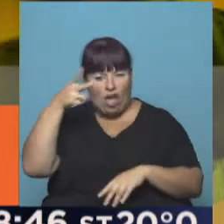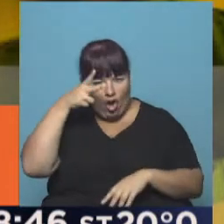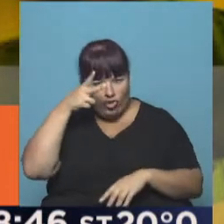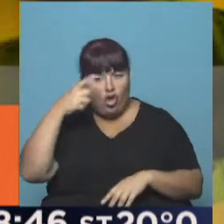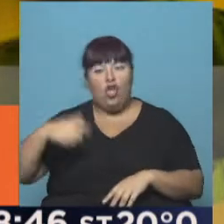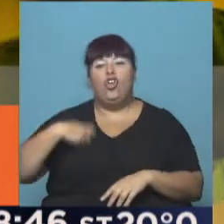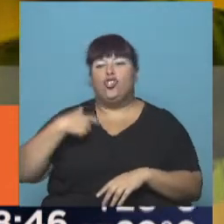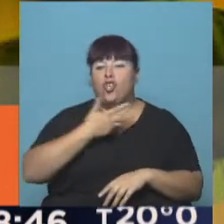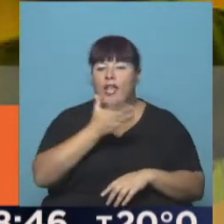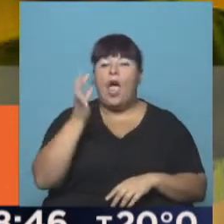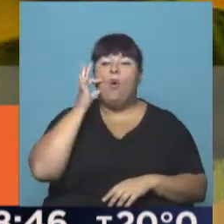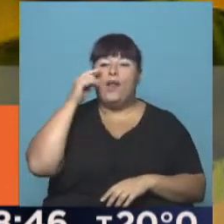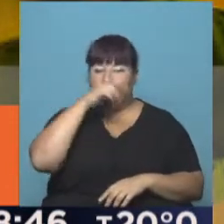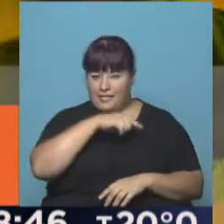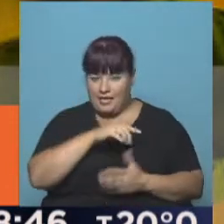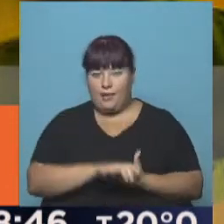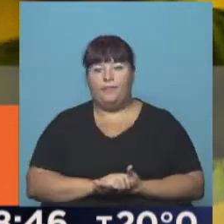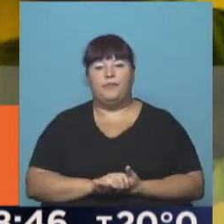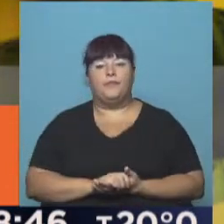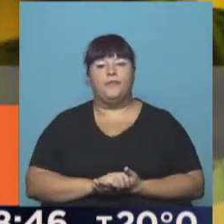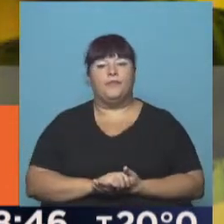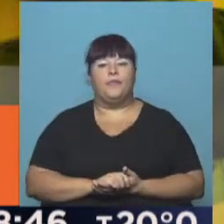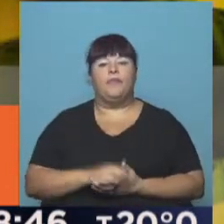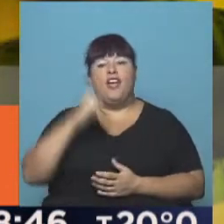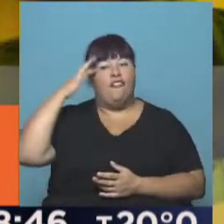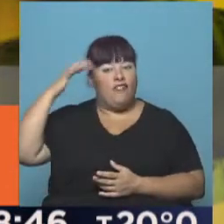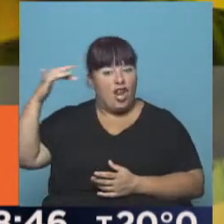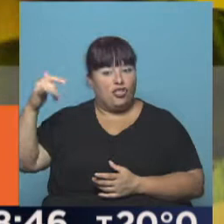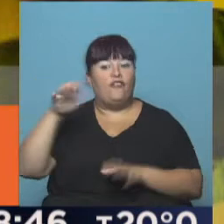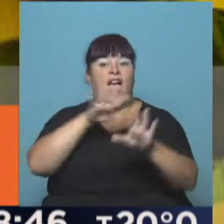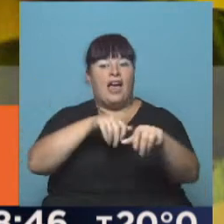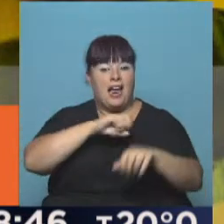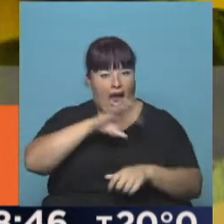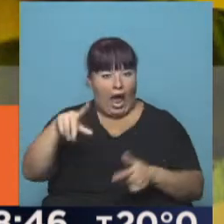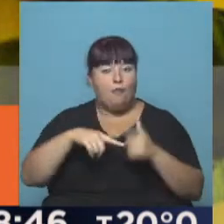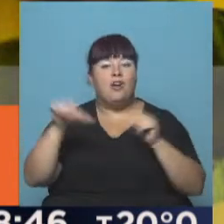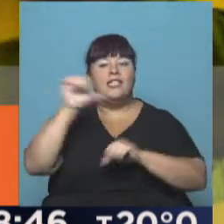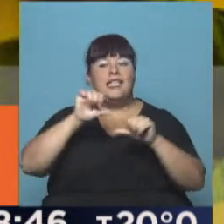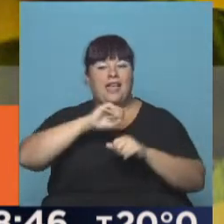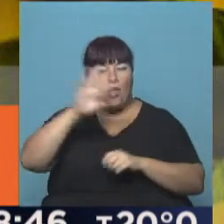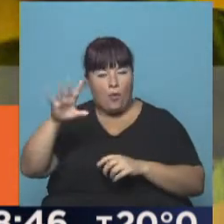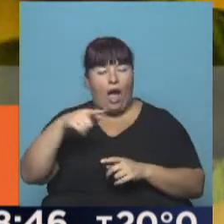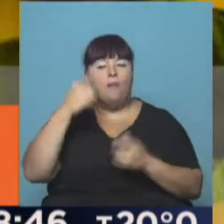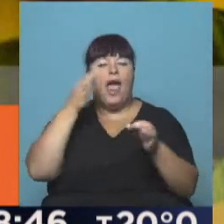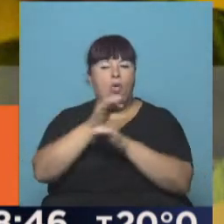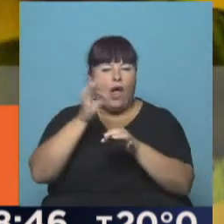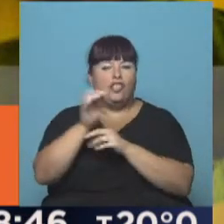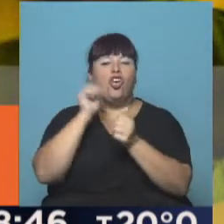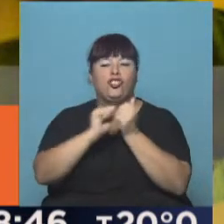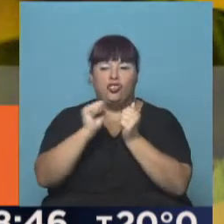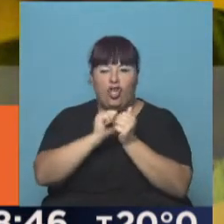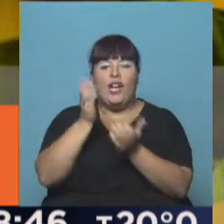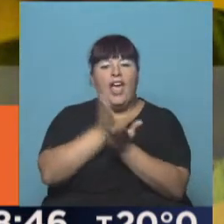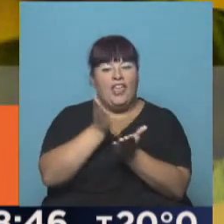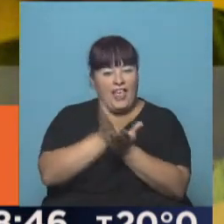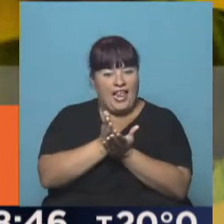38, sociología en el 47, filosofía, agricultura, ciencias forestales, educación, historia,